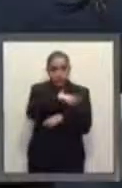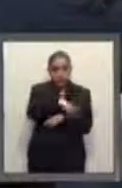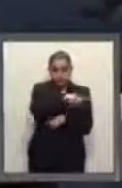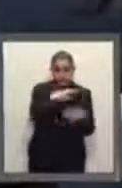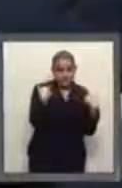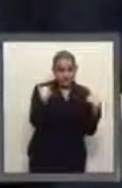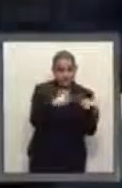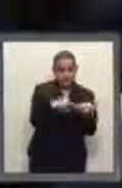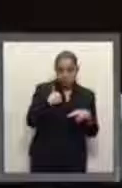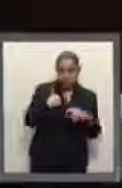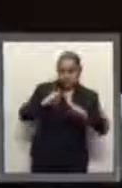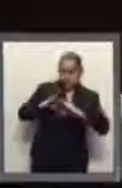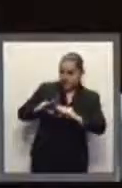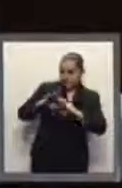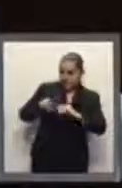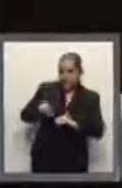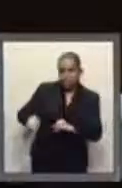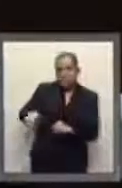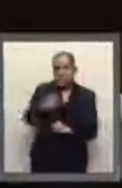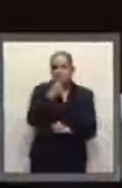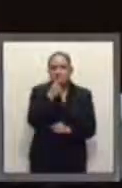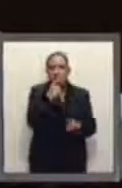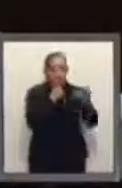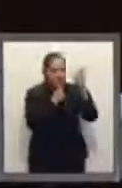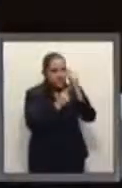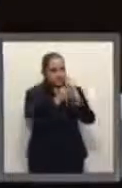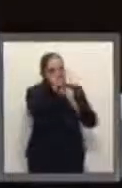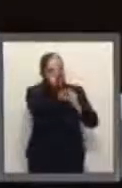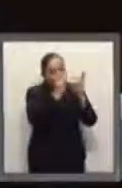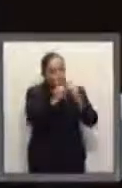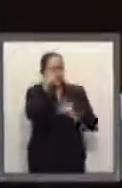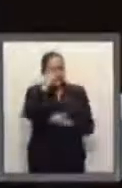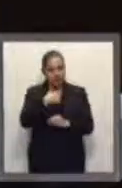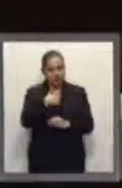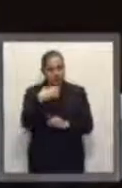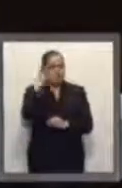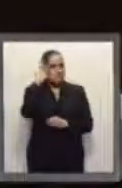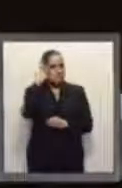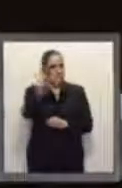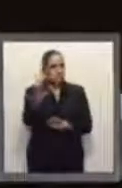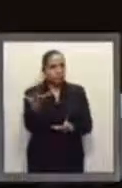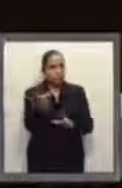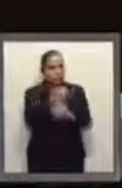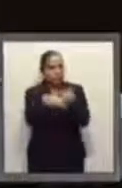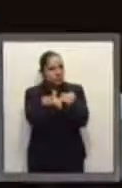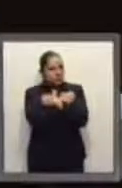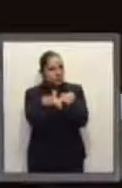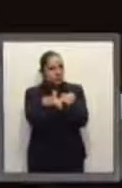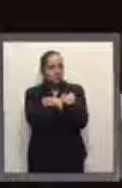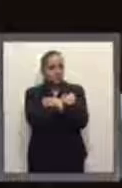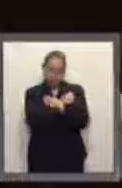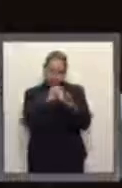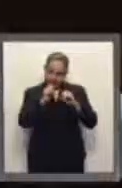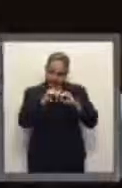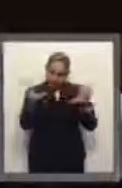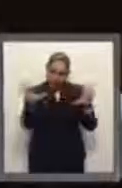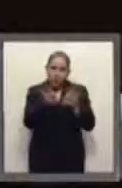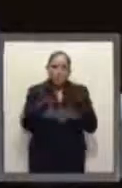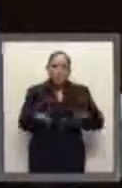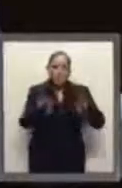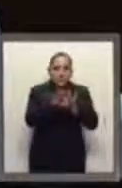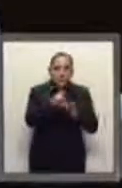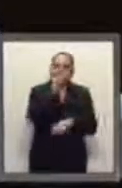en sus enseñanzas de lo que los estudiantes van a aprender. Esta educación también requiere, por supuesto, una